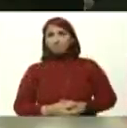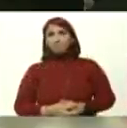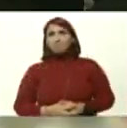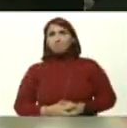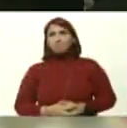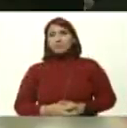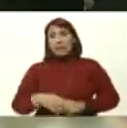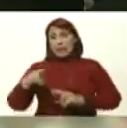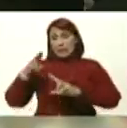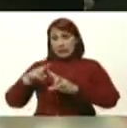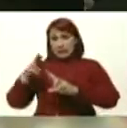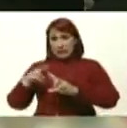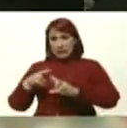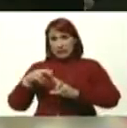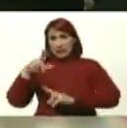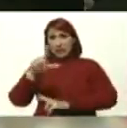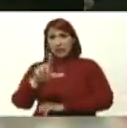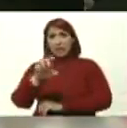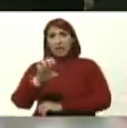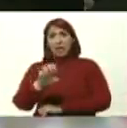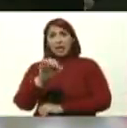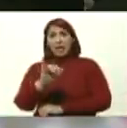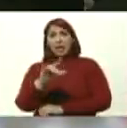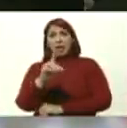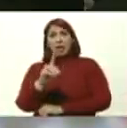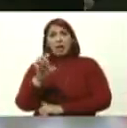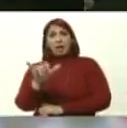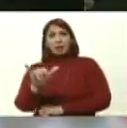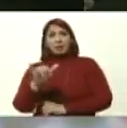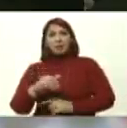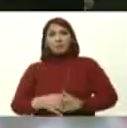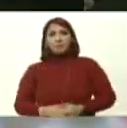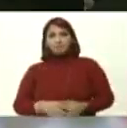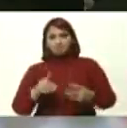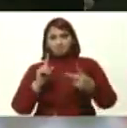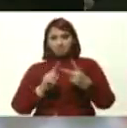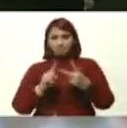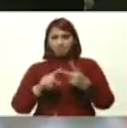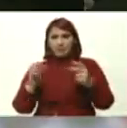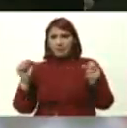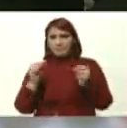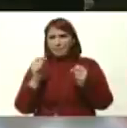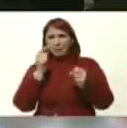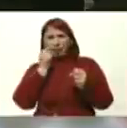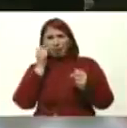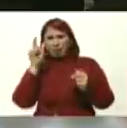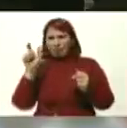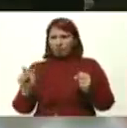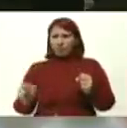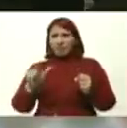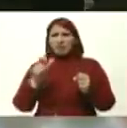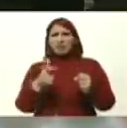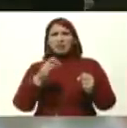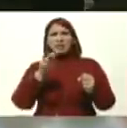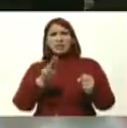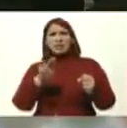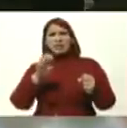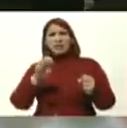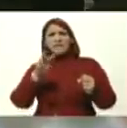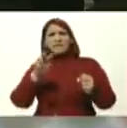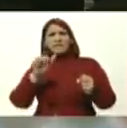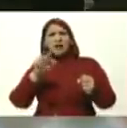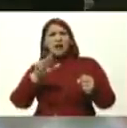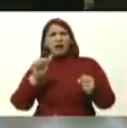En Táchira, Lady Gómez. En Mérida, un señor de apellido Guevara. No lo